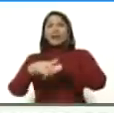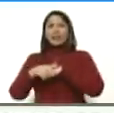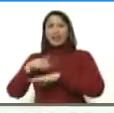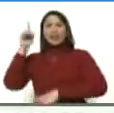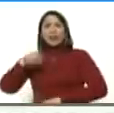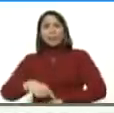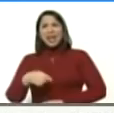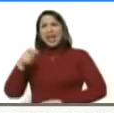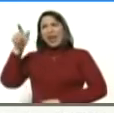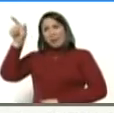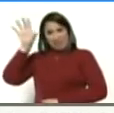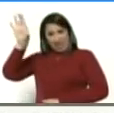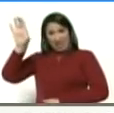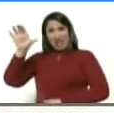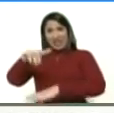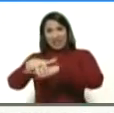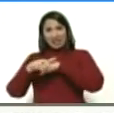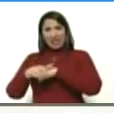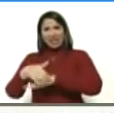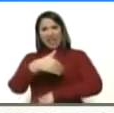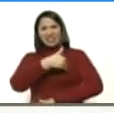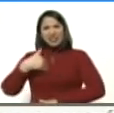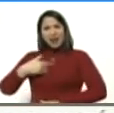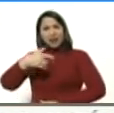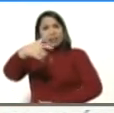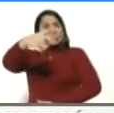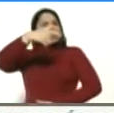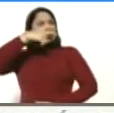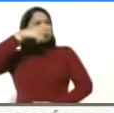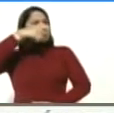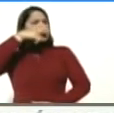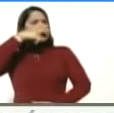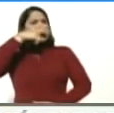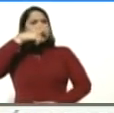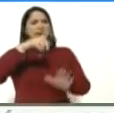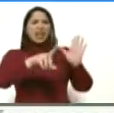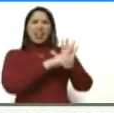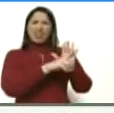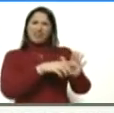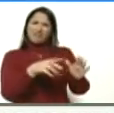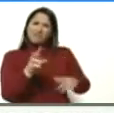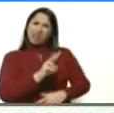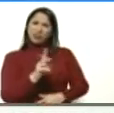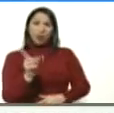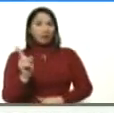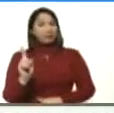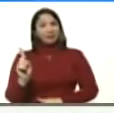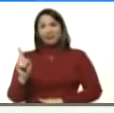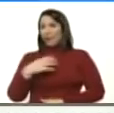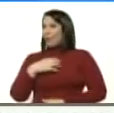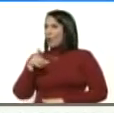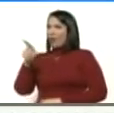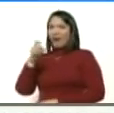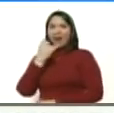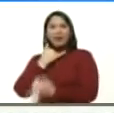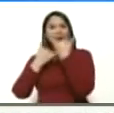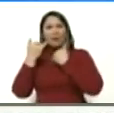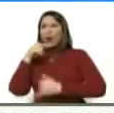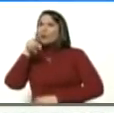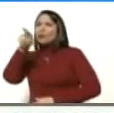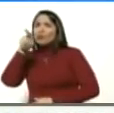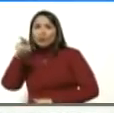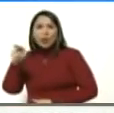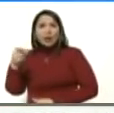ahora el rector de las leyes en Venezuela. No, señor, usted lo que es un